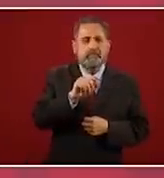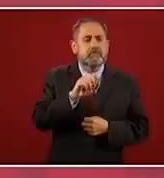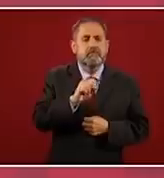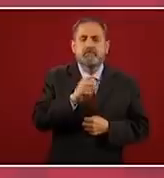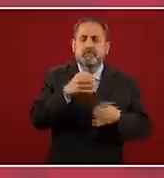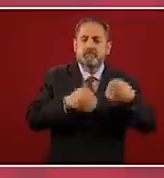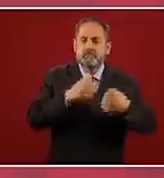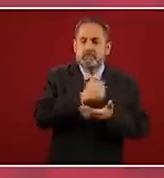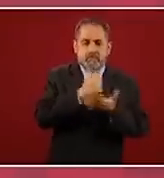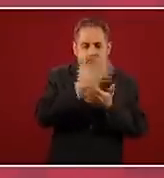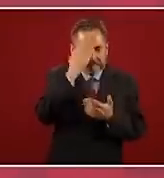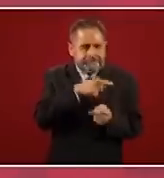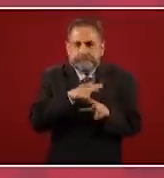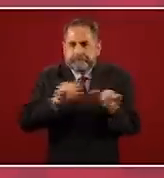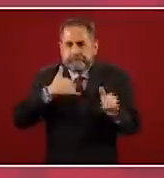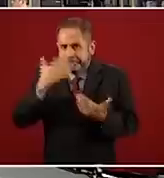México, pues no sé ni quién es,